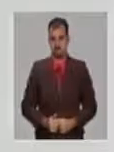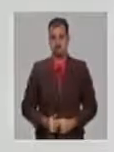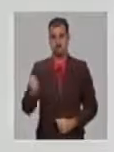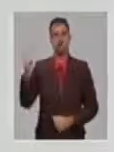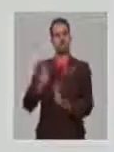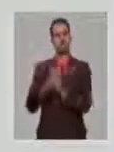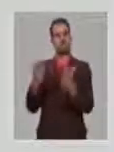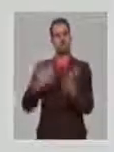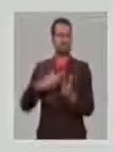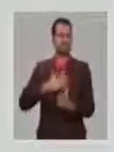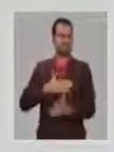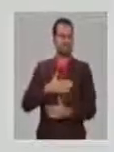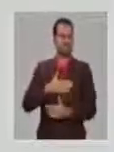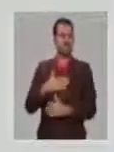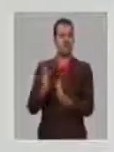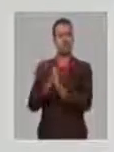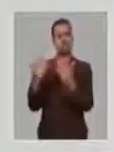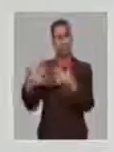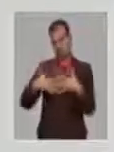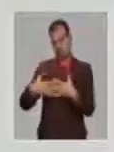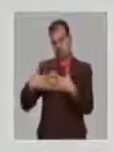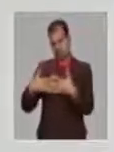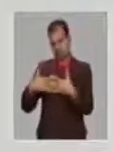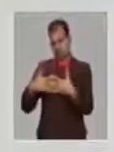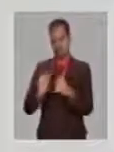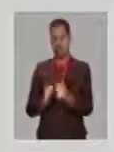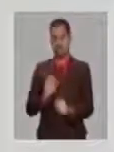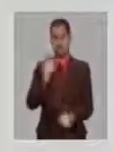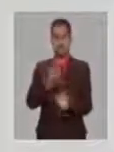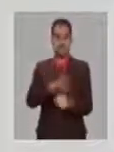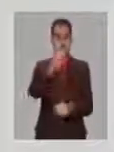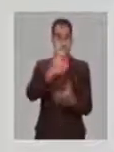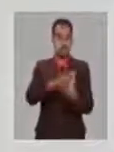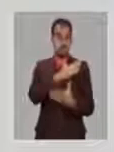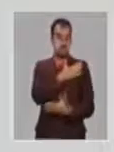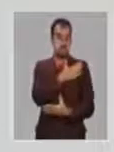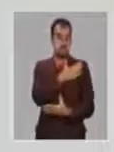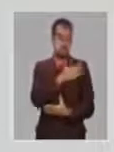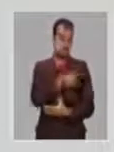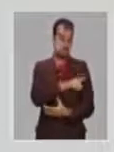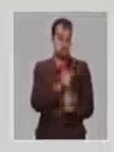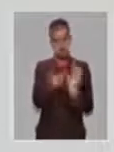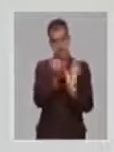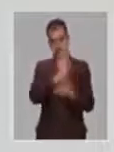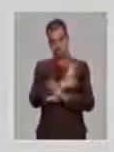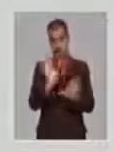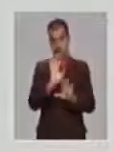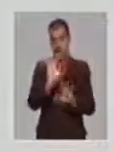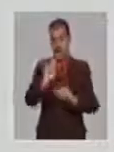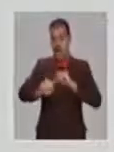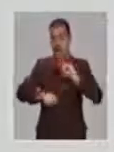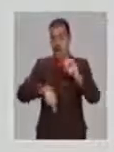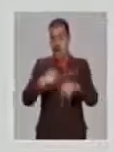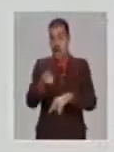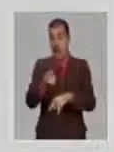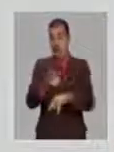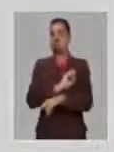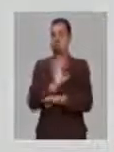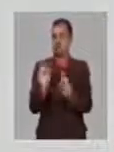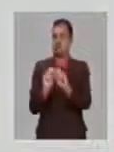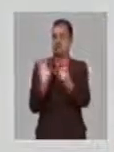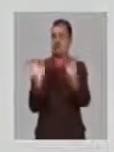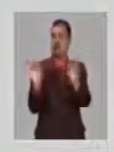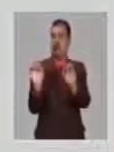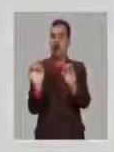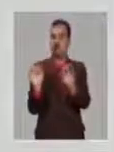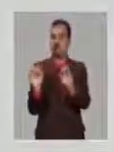vacunas del New York Times, que ya inmediatamente, que el día 3 salió aprobada nuestra fase 3, al otro día apareció actualizado. O sea, realmente